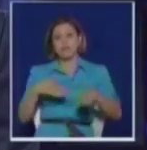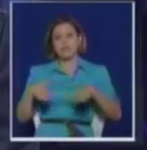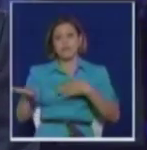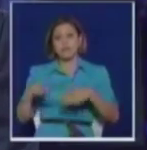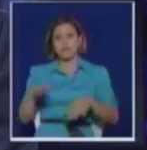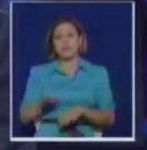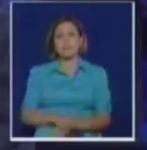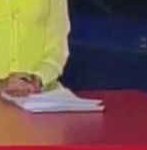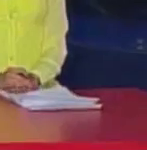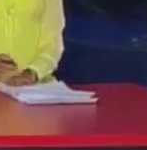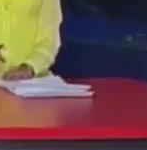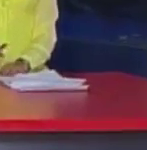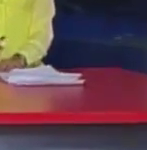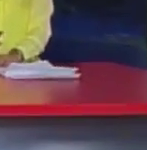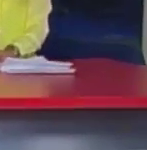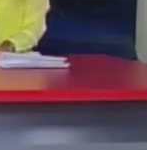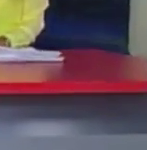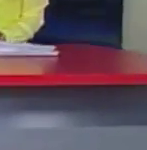Bélgica.